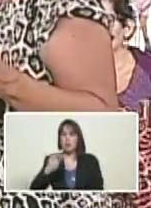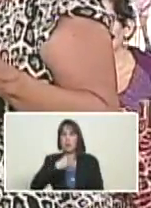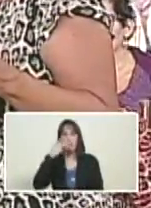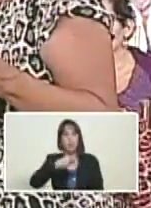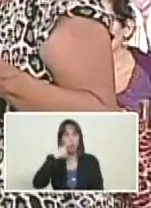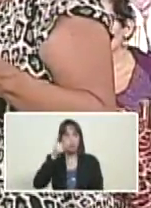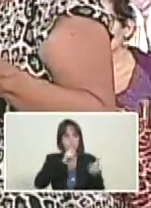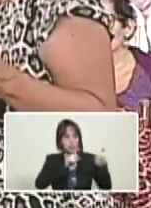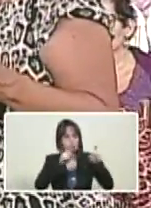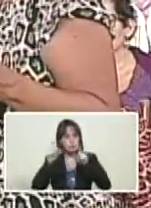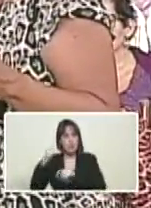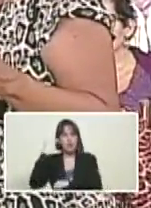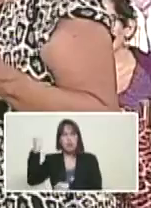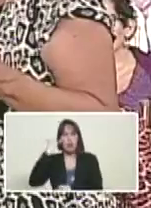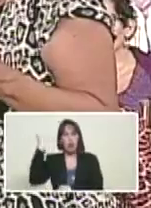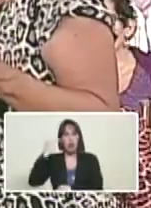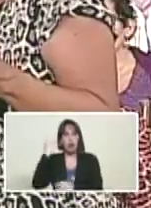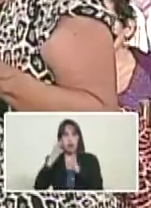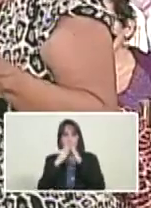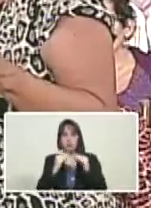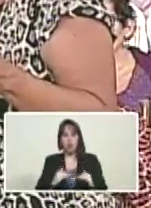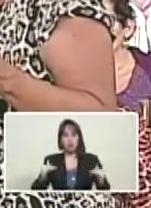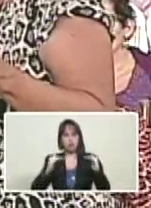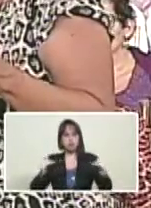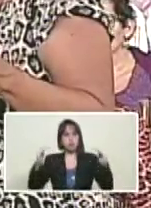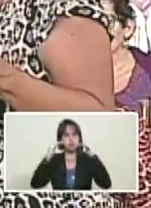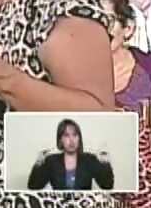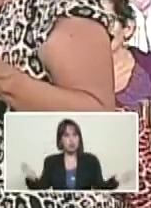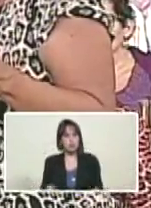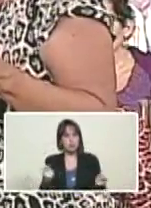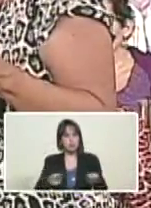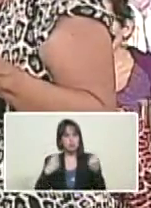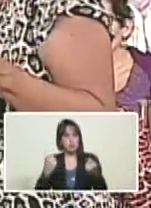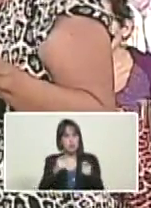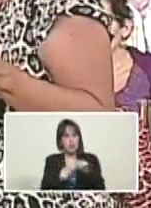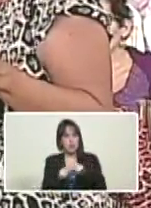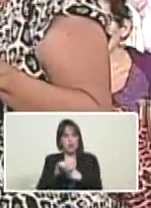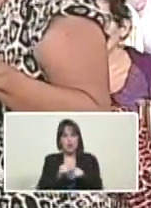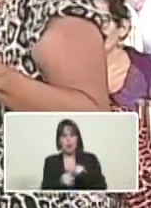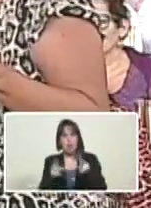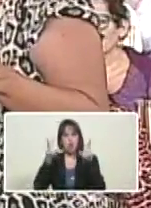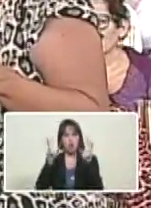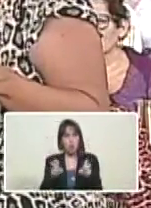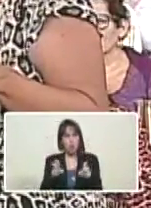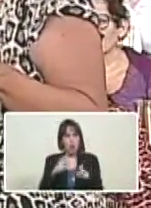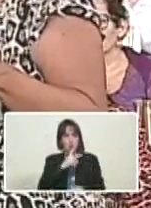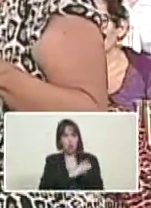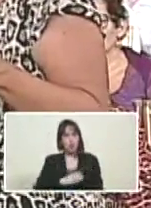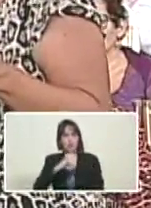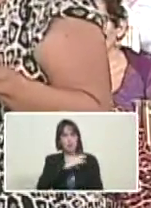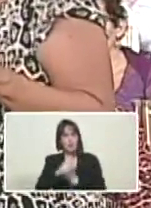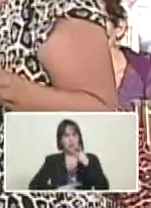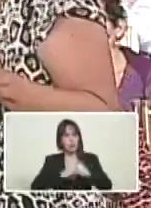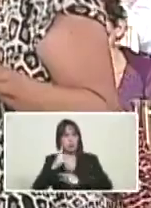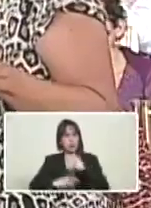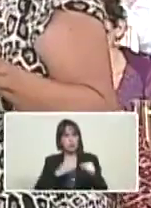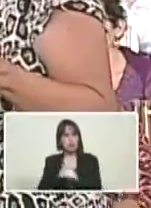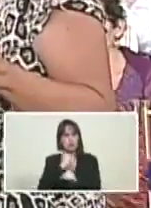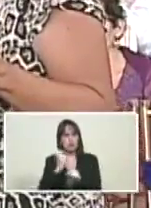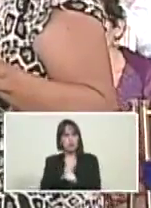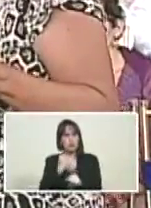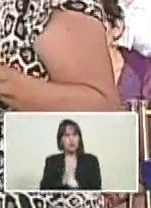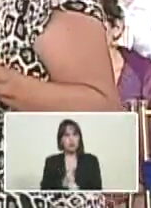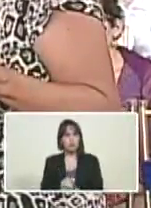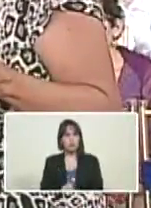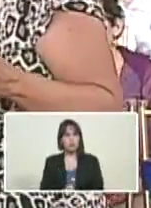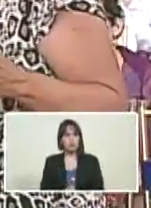político-ideológica de todos los niveles de la gestión e impulsar la reingeniería a través de los comités de producción de trabajadores.